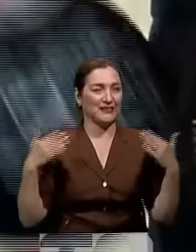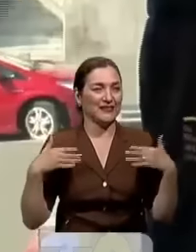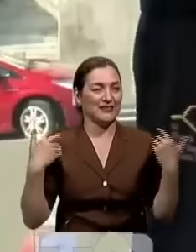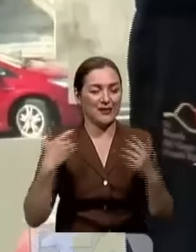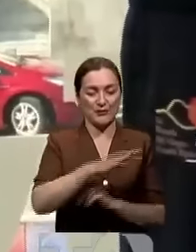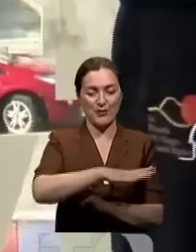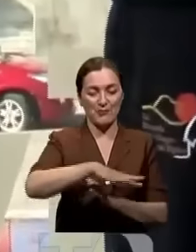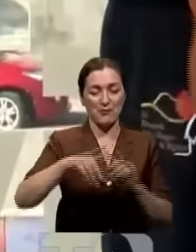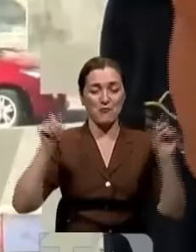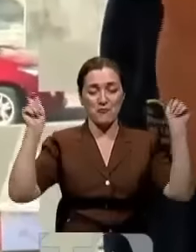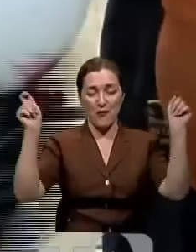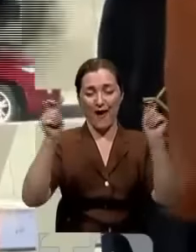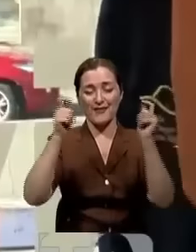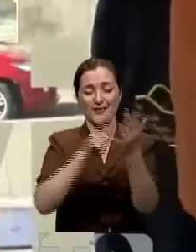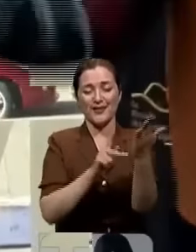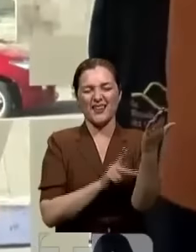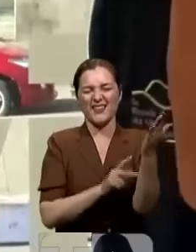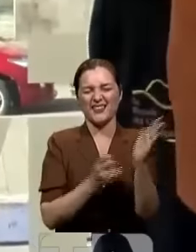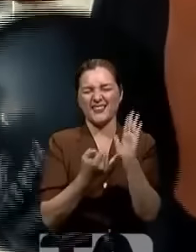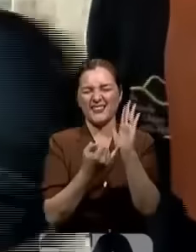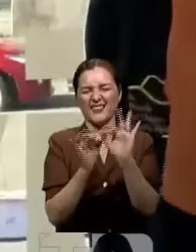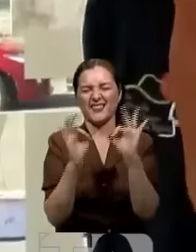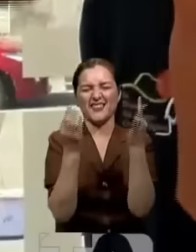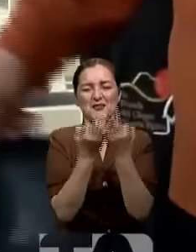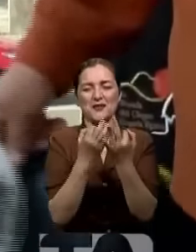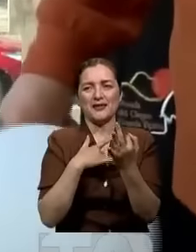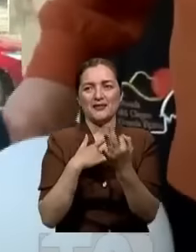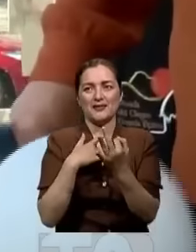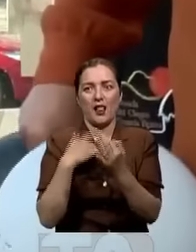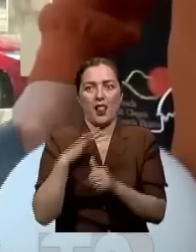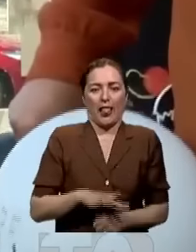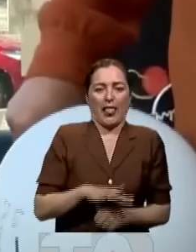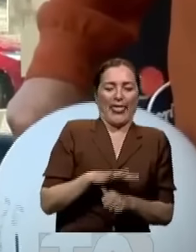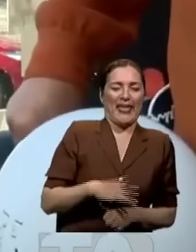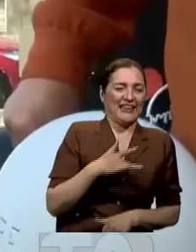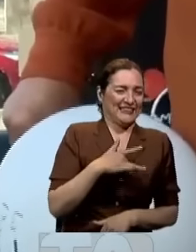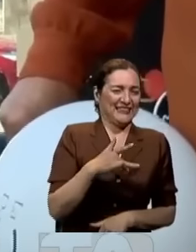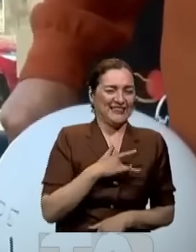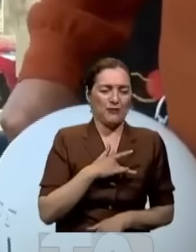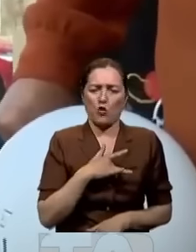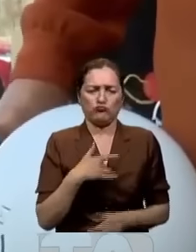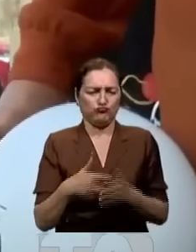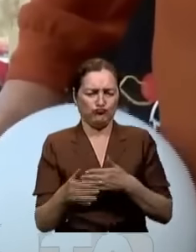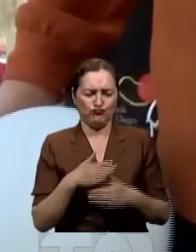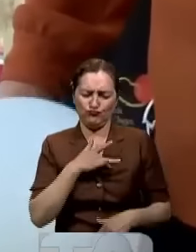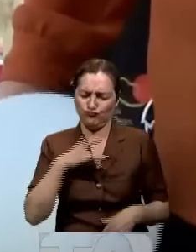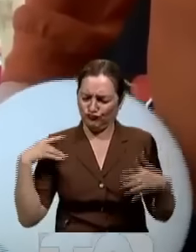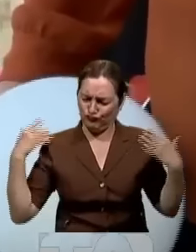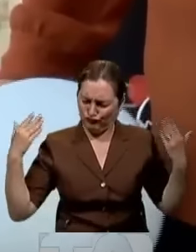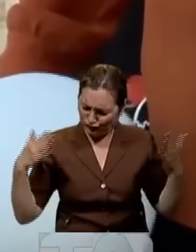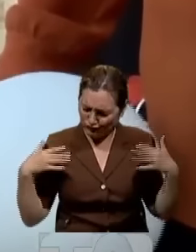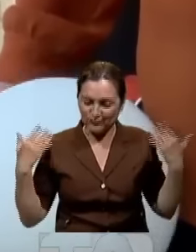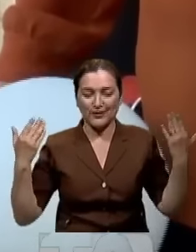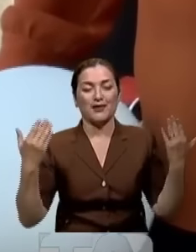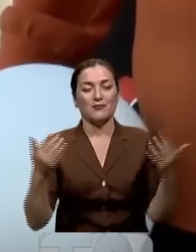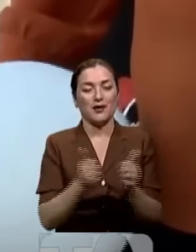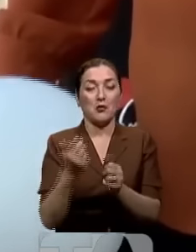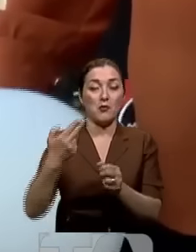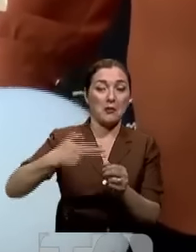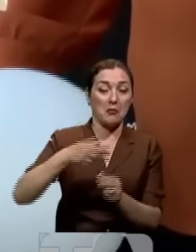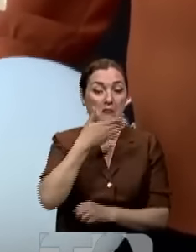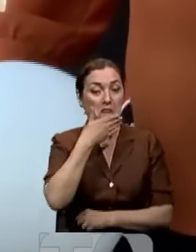ambiente de fiesta, de tradición, de familia. Se siente la presión también, pero estamos súper contentos de estar aquí y ver si es que los equipos